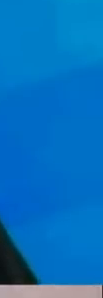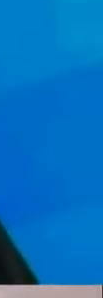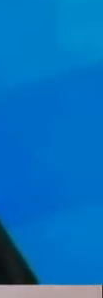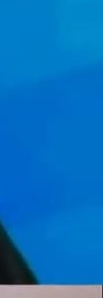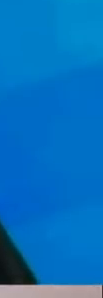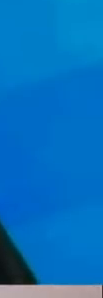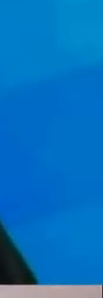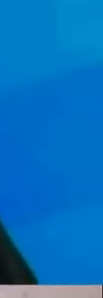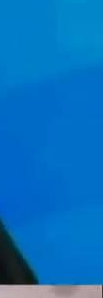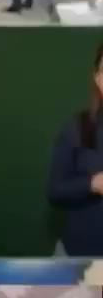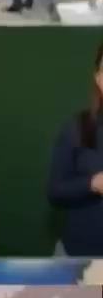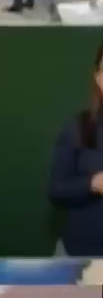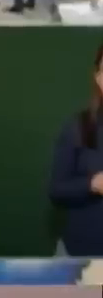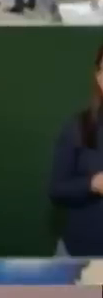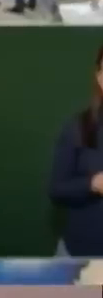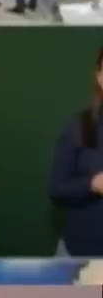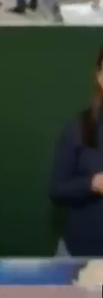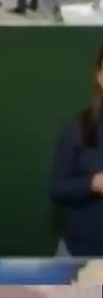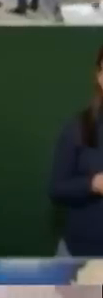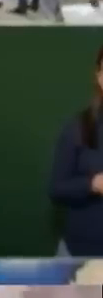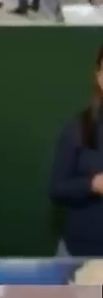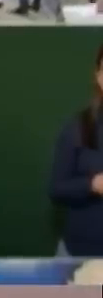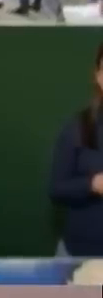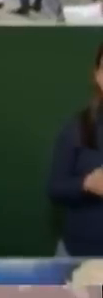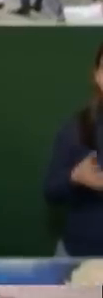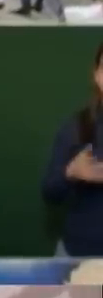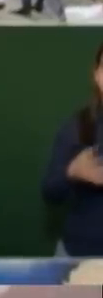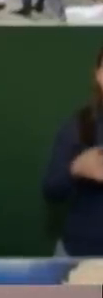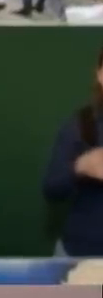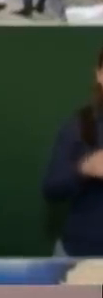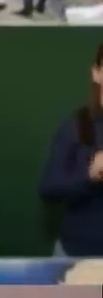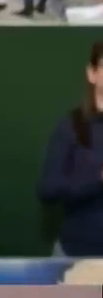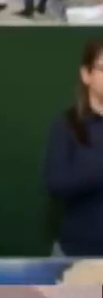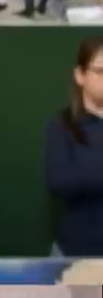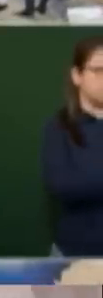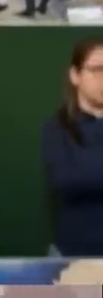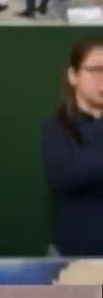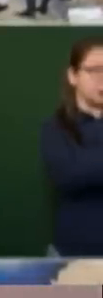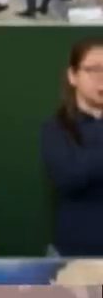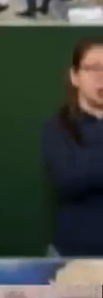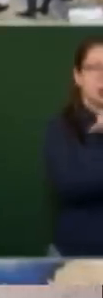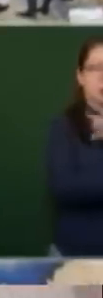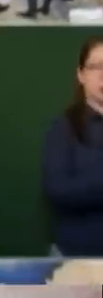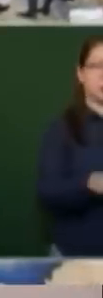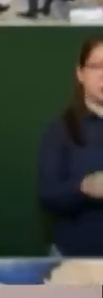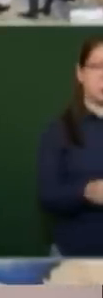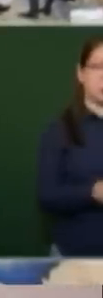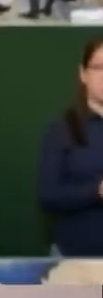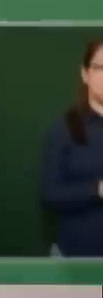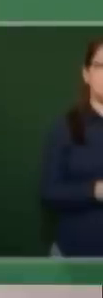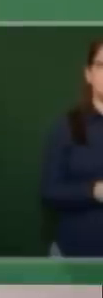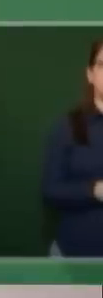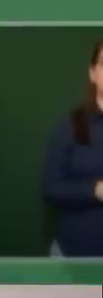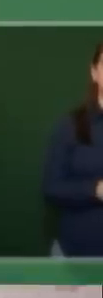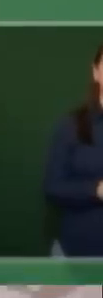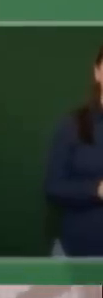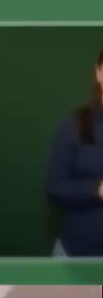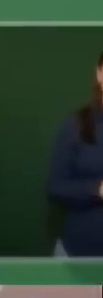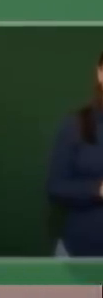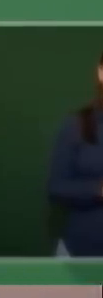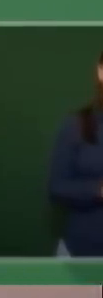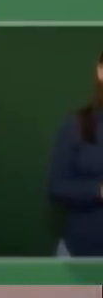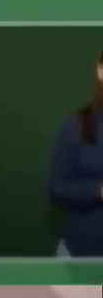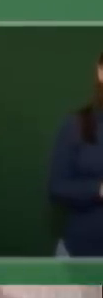atención. Tuve oportunidad de leer una enorme cantidad de chats o comunicaciones directas de gente que uno supone que entiende cómo